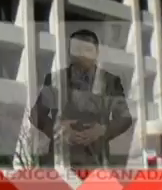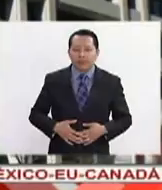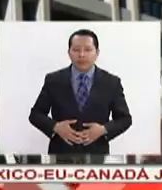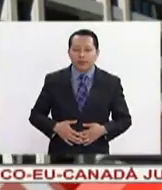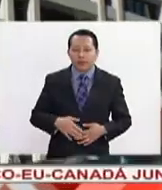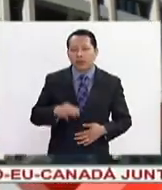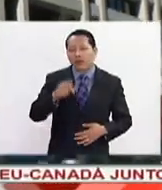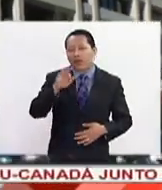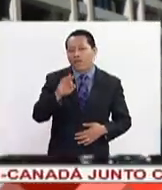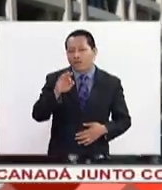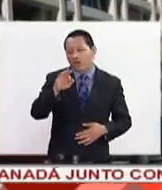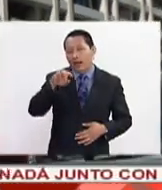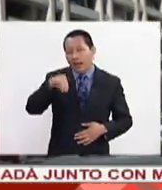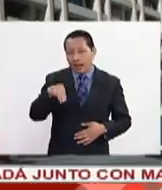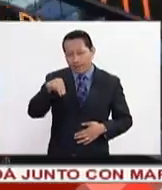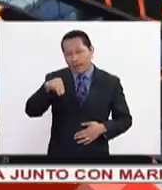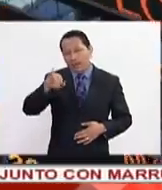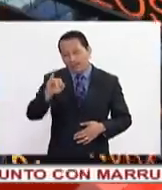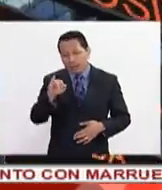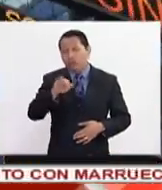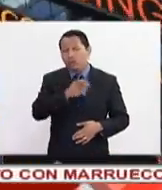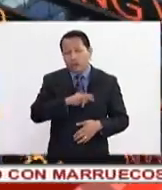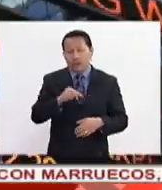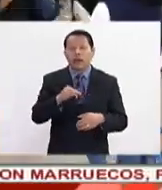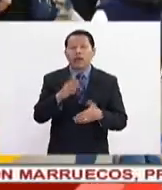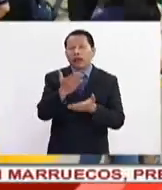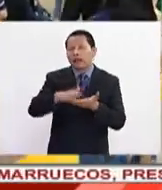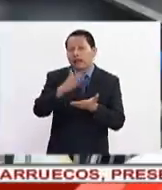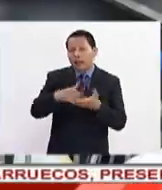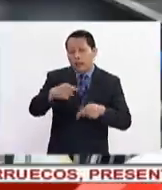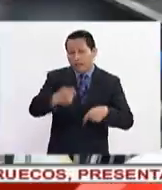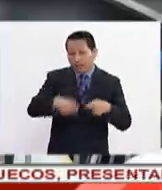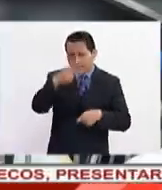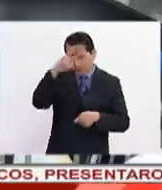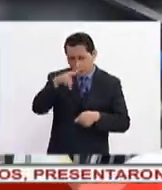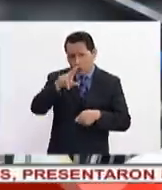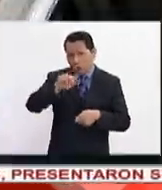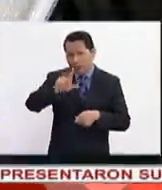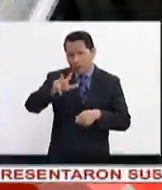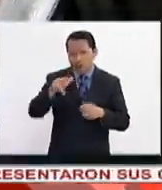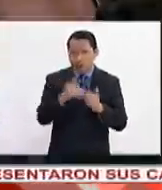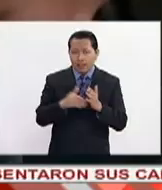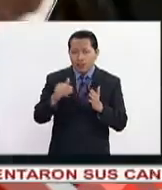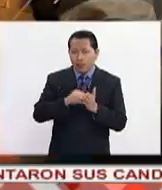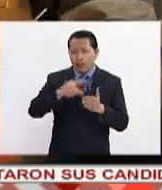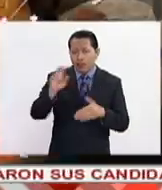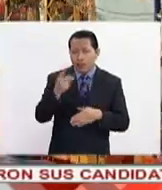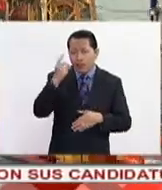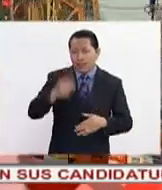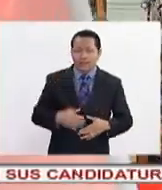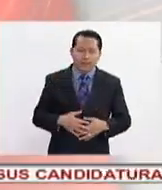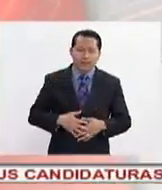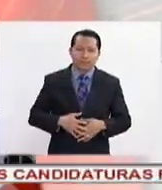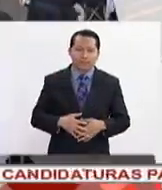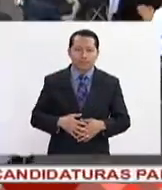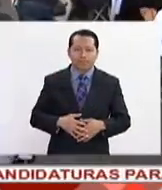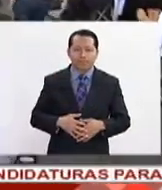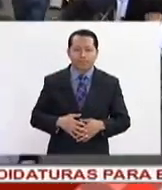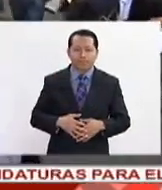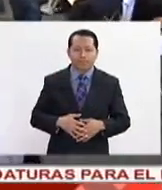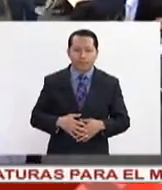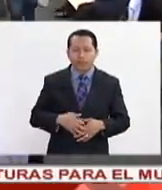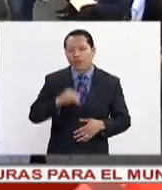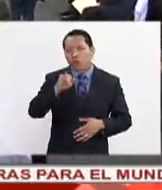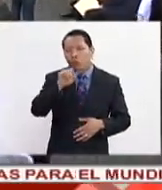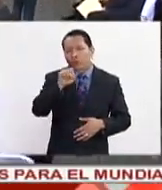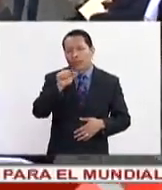El Fondo Monetario Internacional renovó una línea de crédito flexible con México por 88 mil millones de dólares.